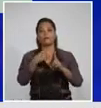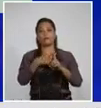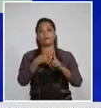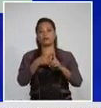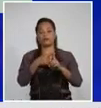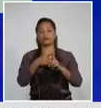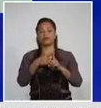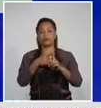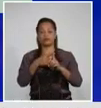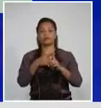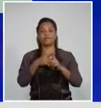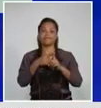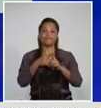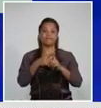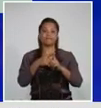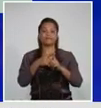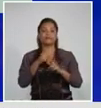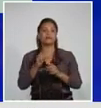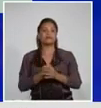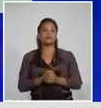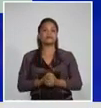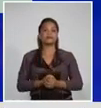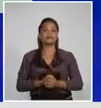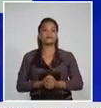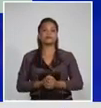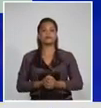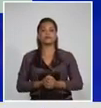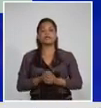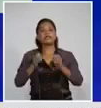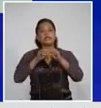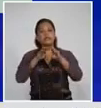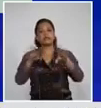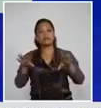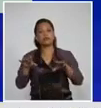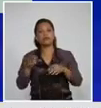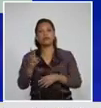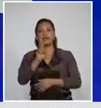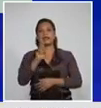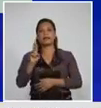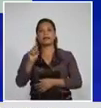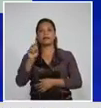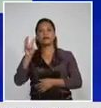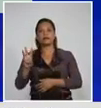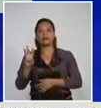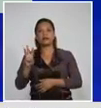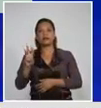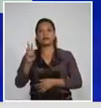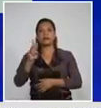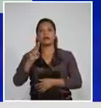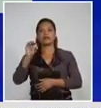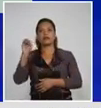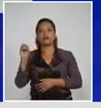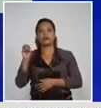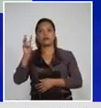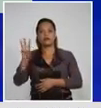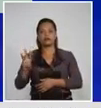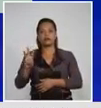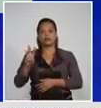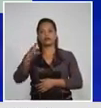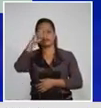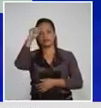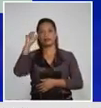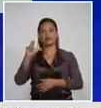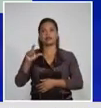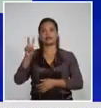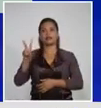son 2 más que la jornada anterior. Se distribuyen en Remedios y Ranchuelos, 3 en cada uno, Santa Clara 2